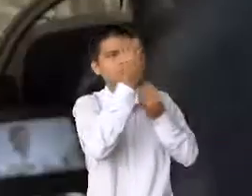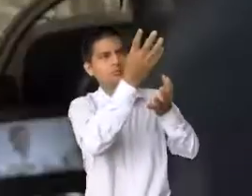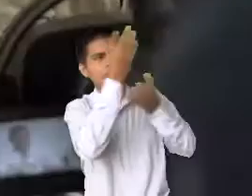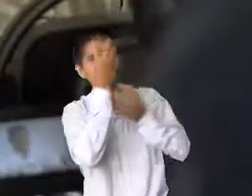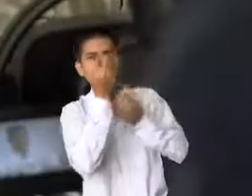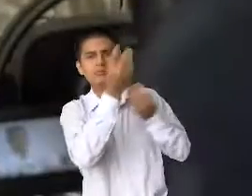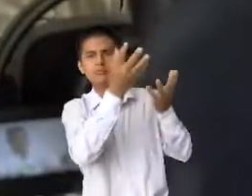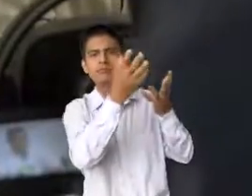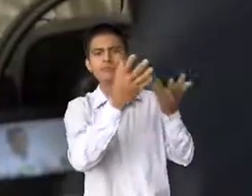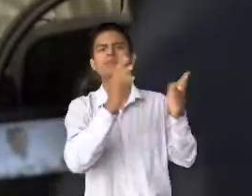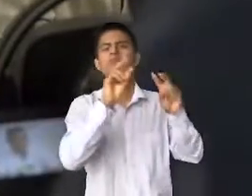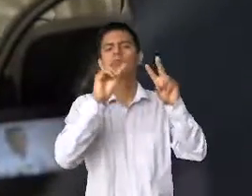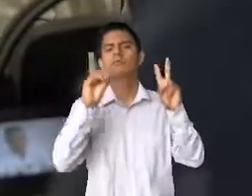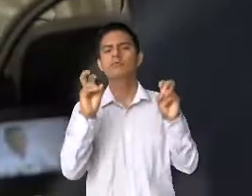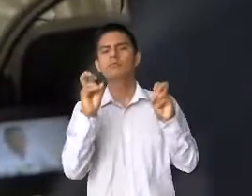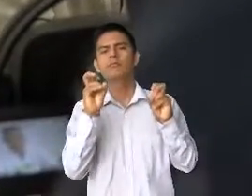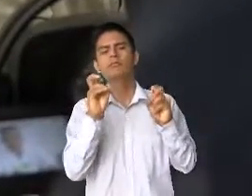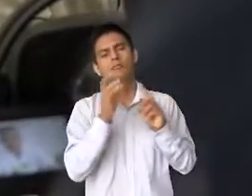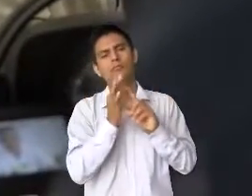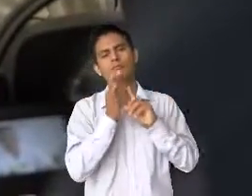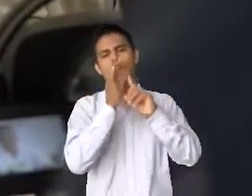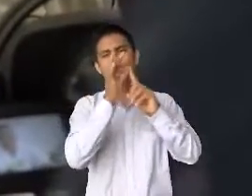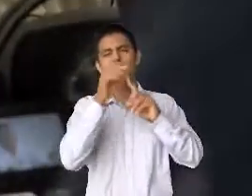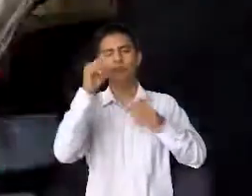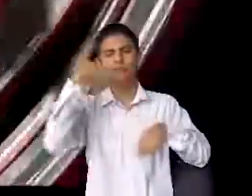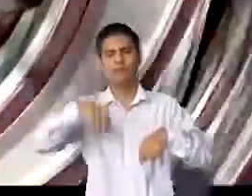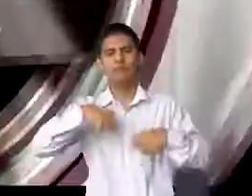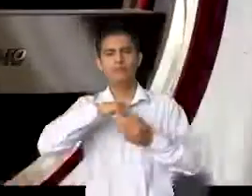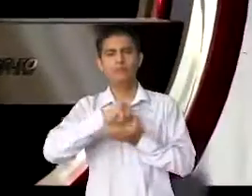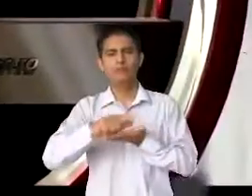localidad, donde trató temas de interés local.